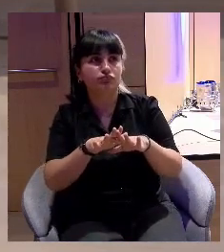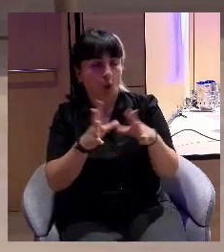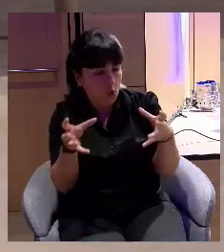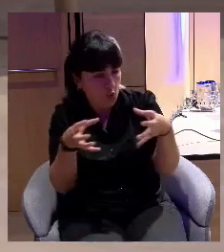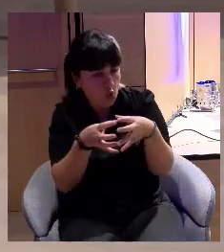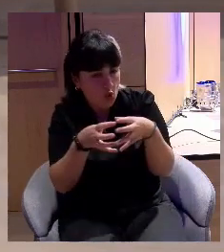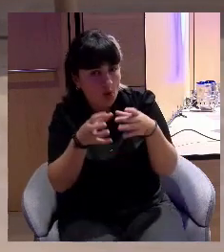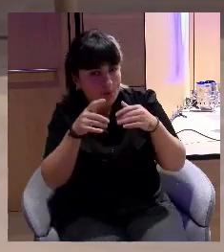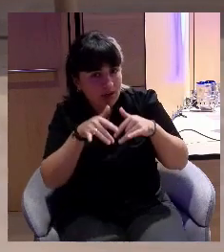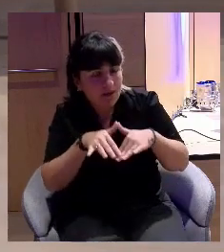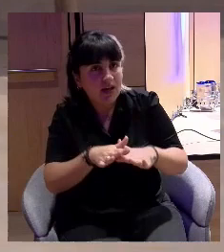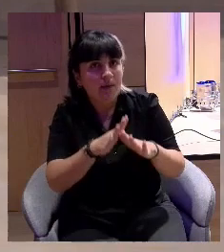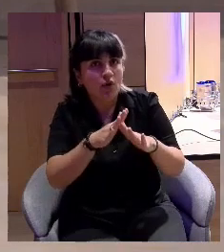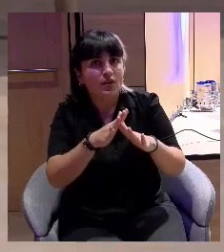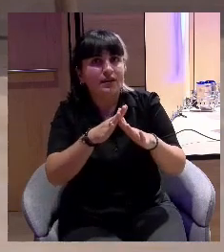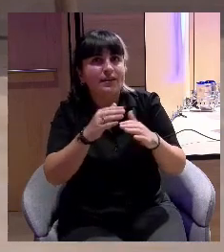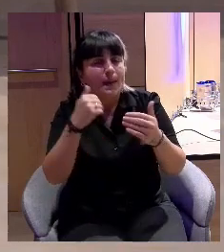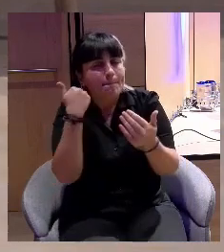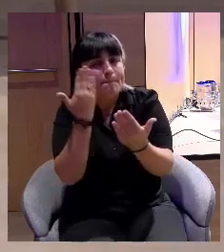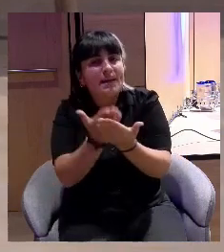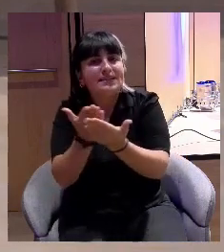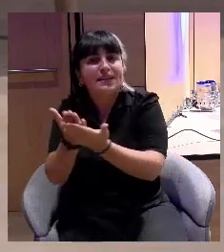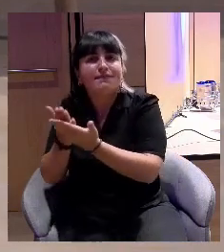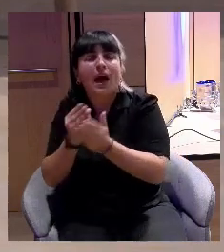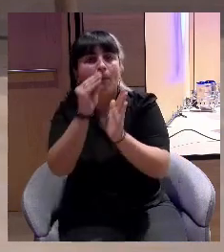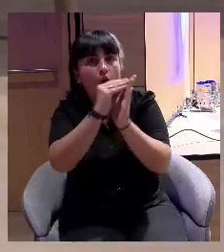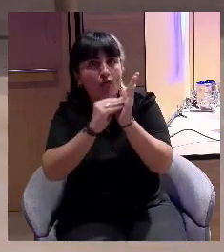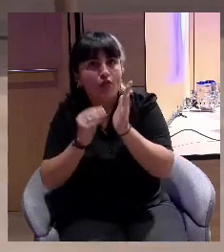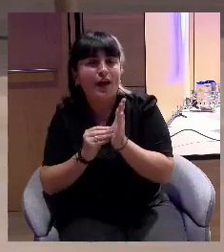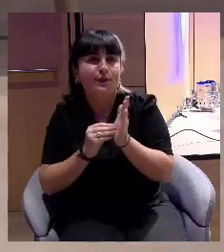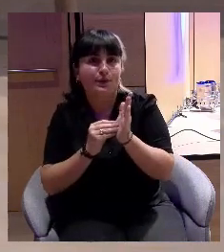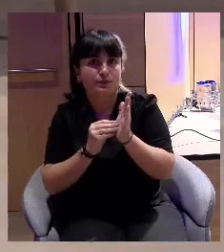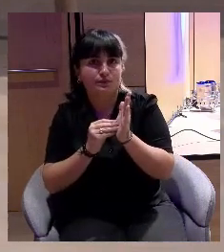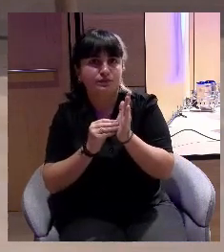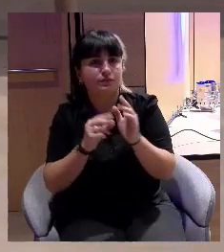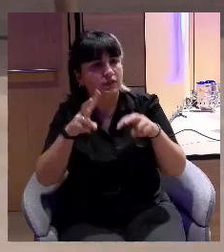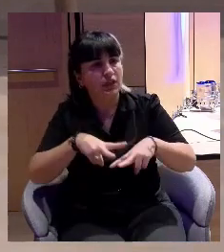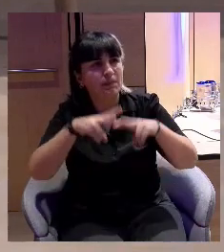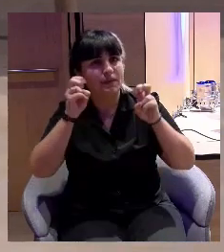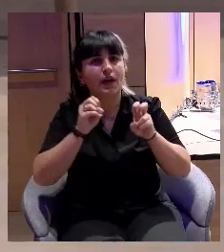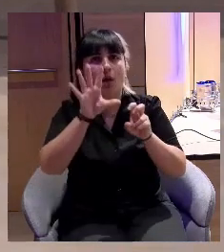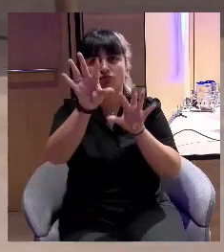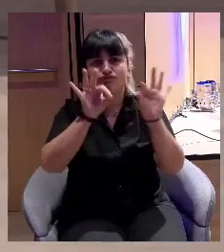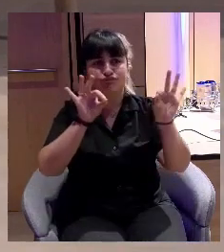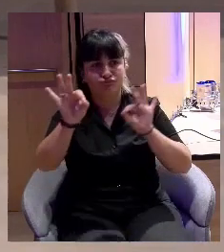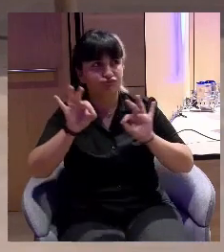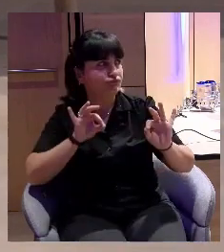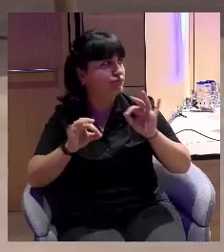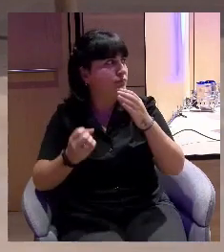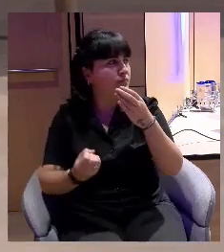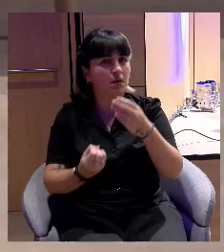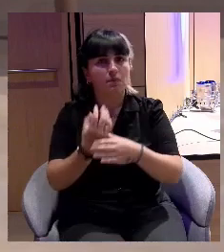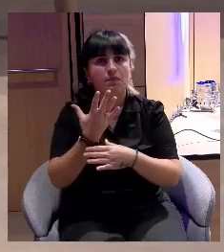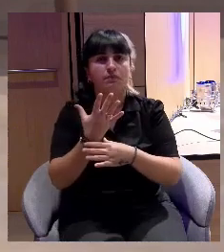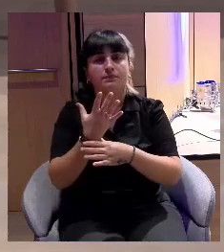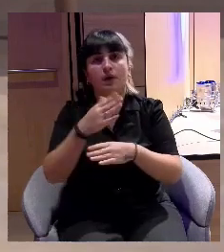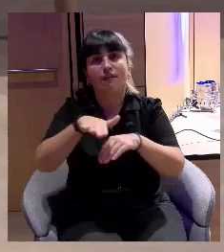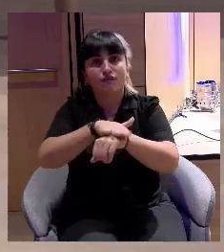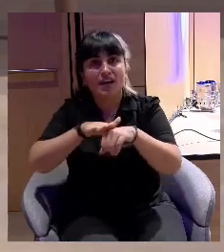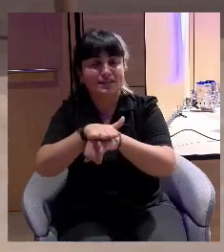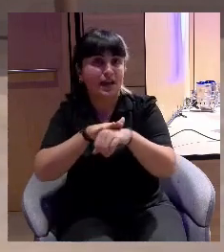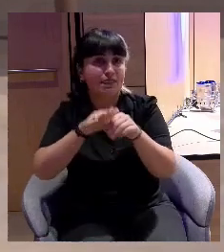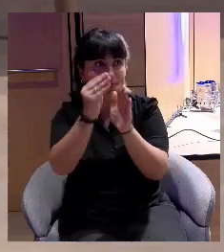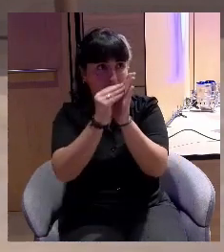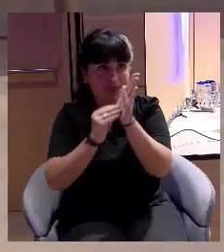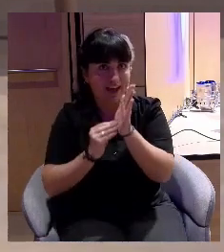forma de presentar estos datos, de recolectarlos? Eso sí, todo tiene una URL de verificación. Somos